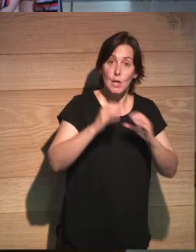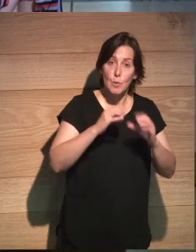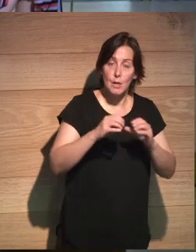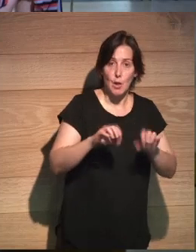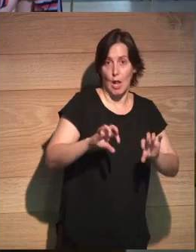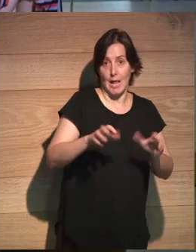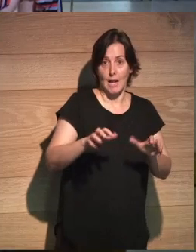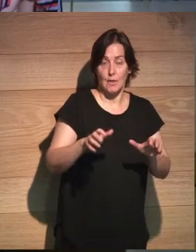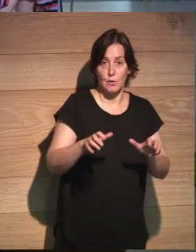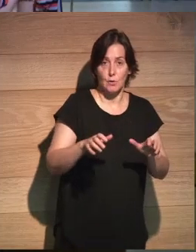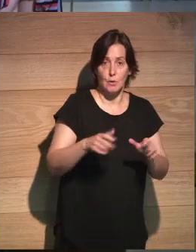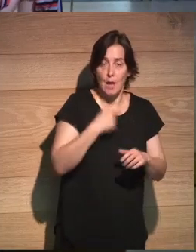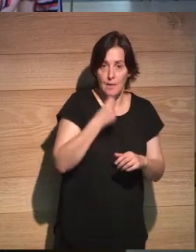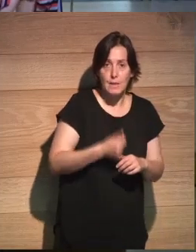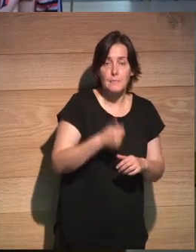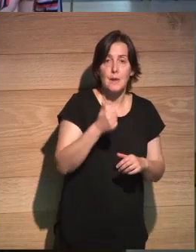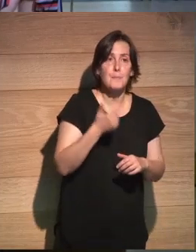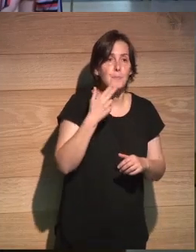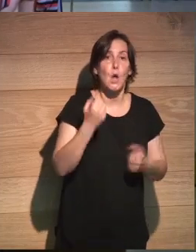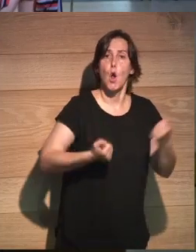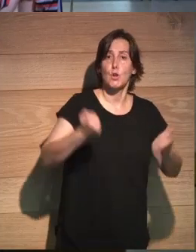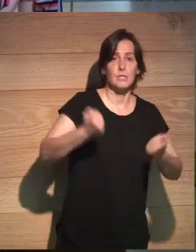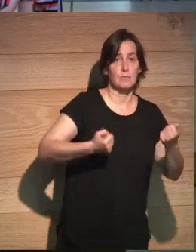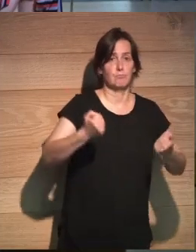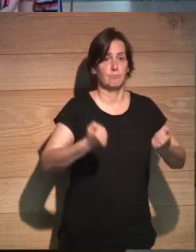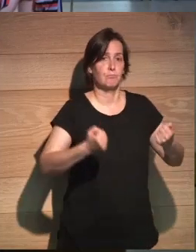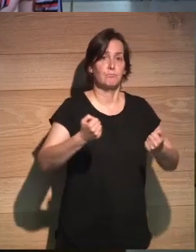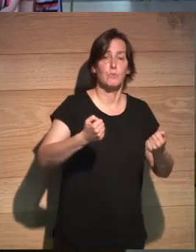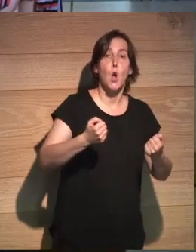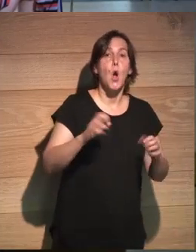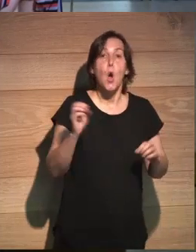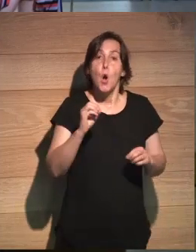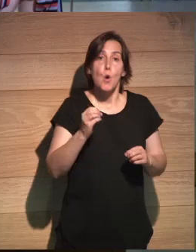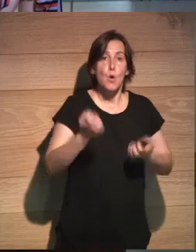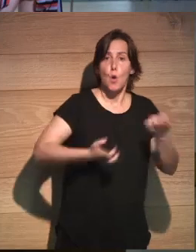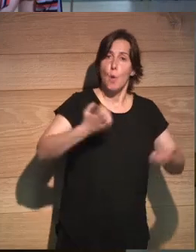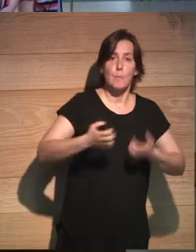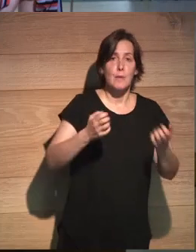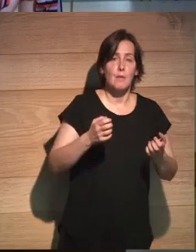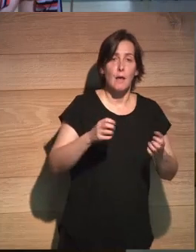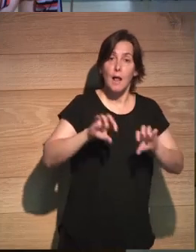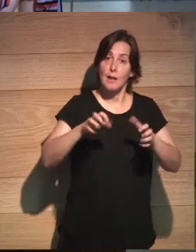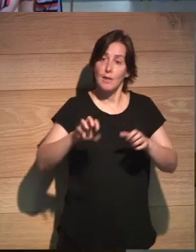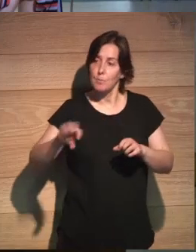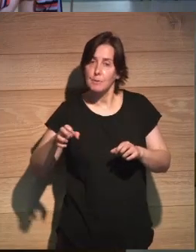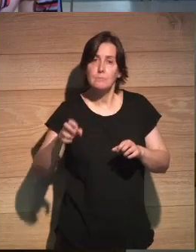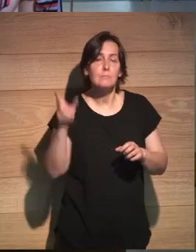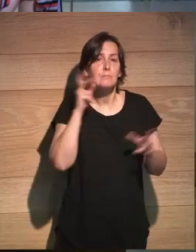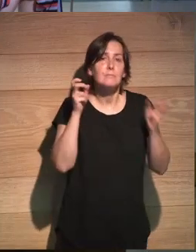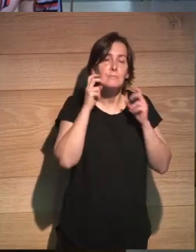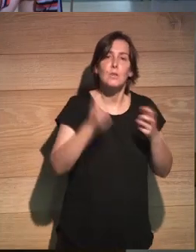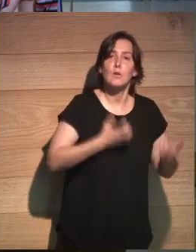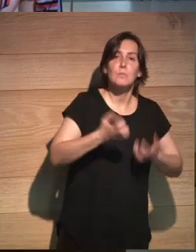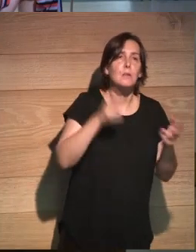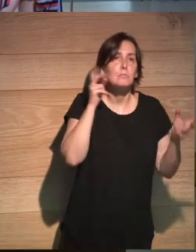¿no? Es cada vez más fácil que cuando uno va en el coche o está haciendo la comida, enciende la radio y, como dice nuestro amigo Surso Mariño,